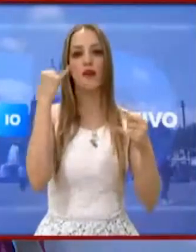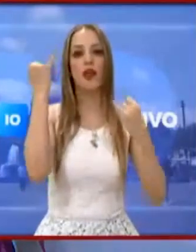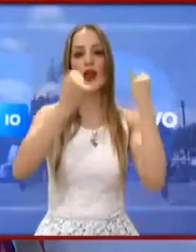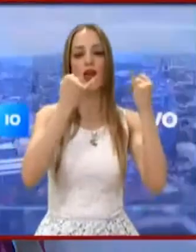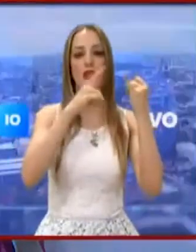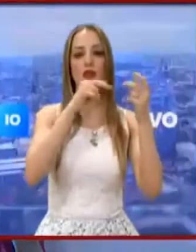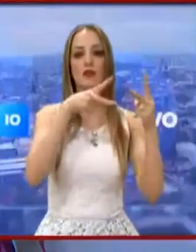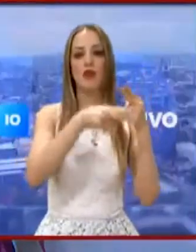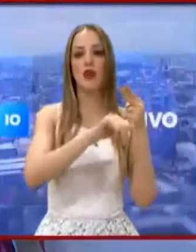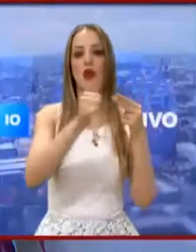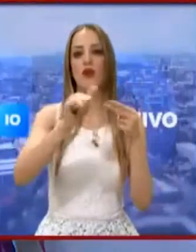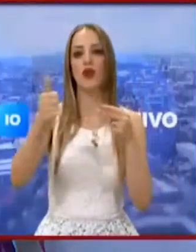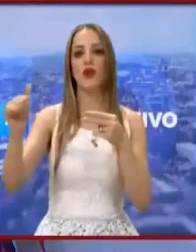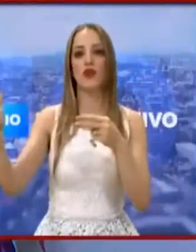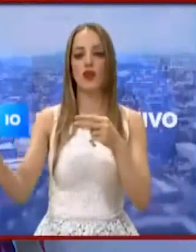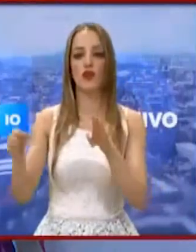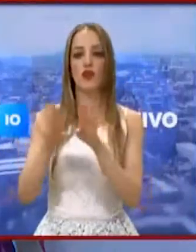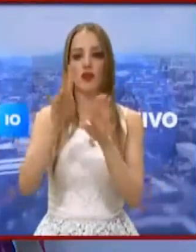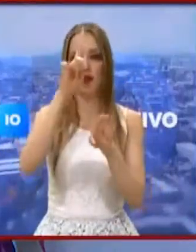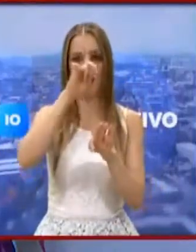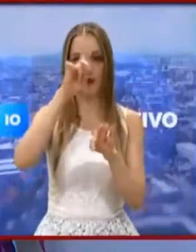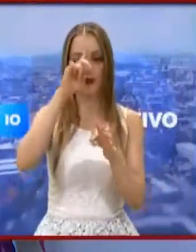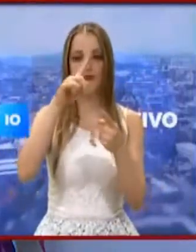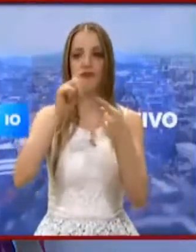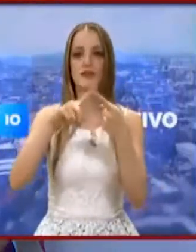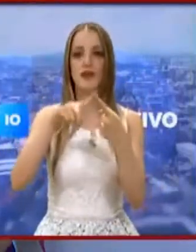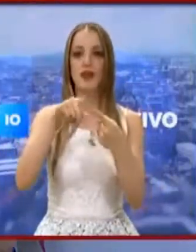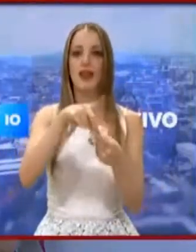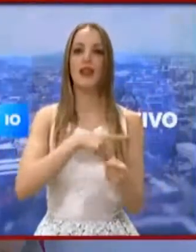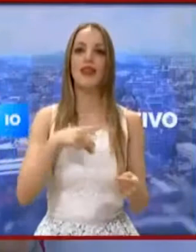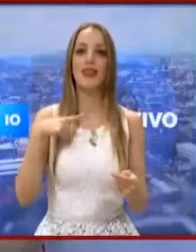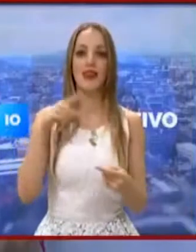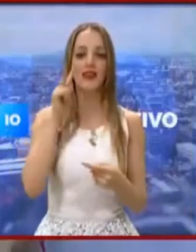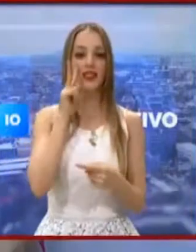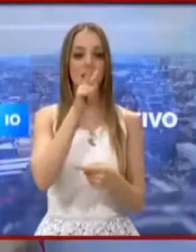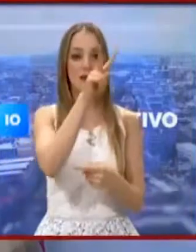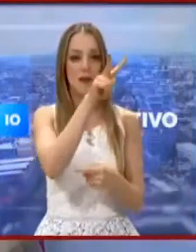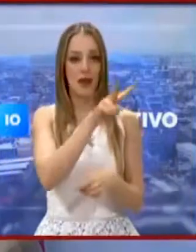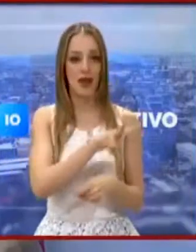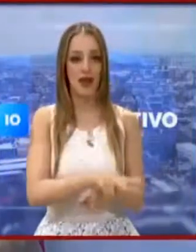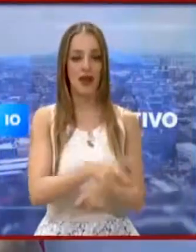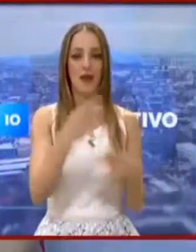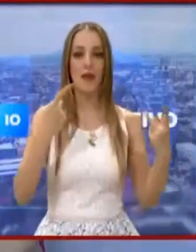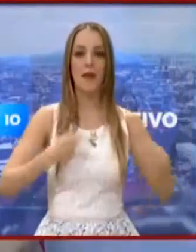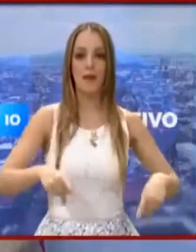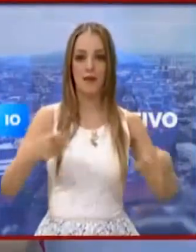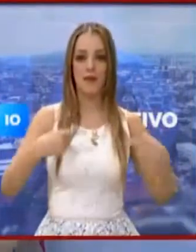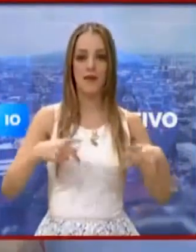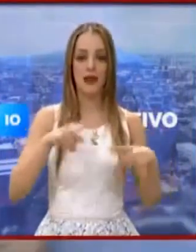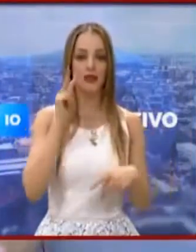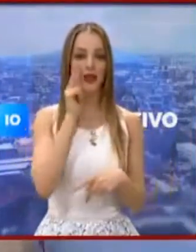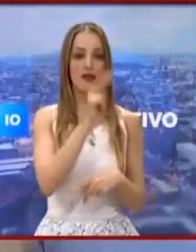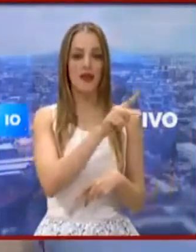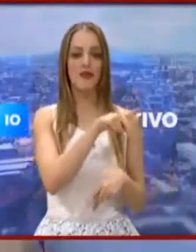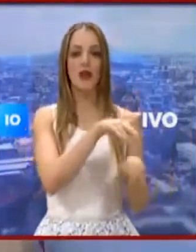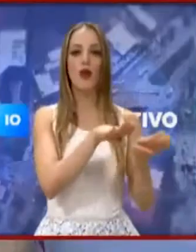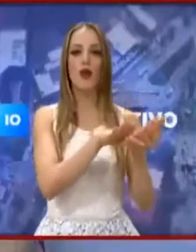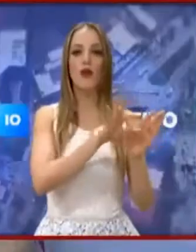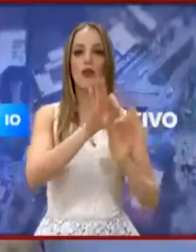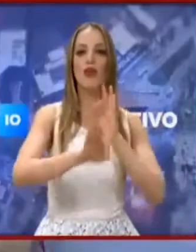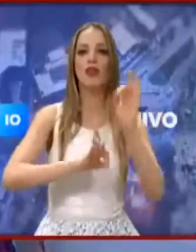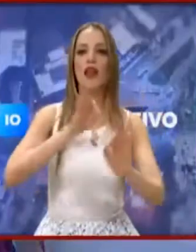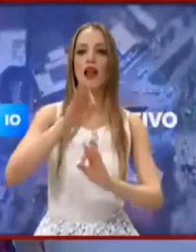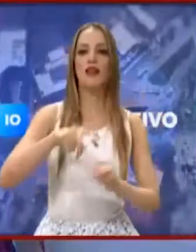cualquier persona. El primero, observa de esa persona con la que estás saliendo, observa cómo trata a los